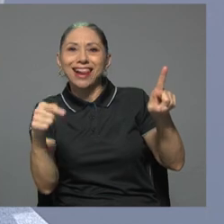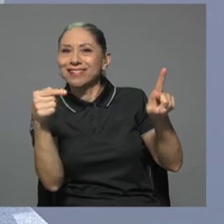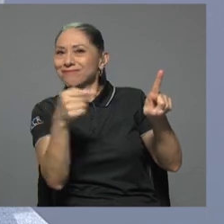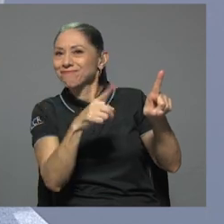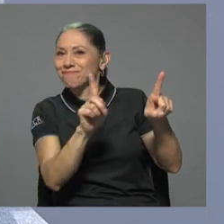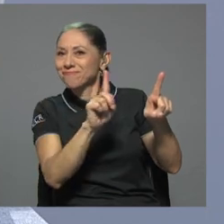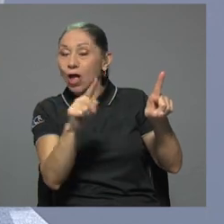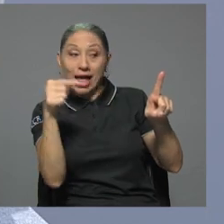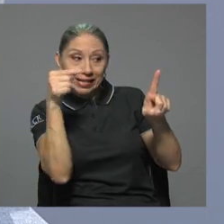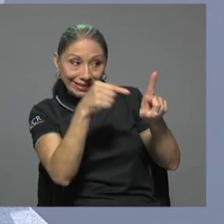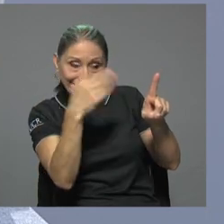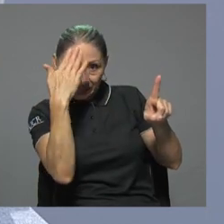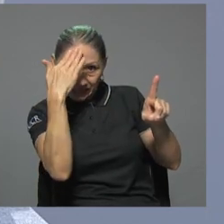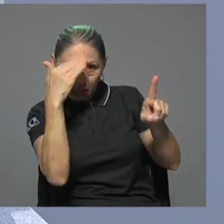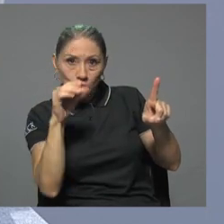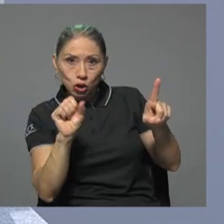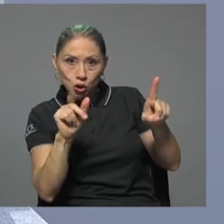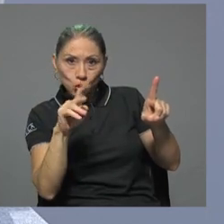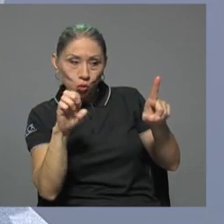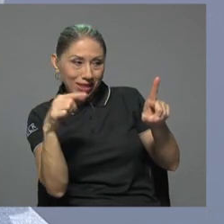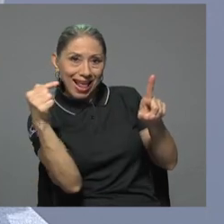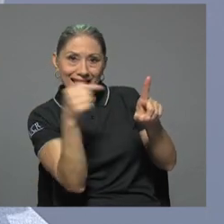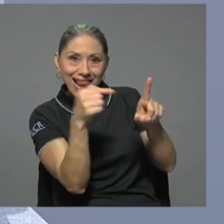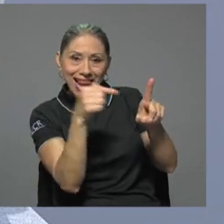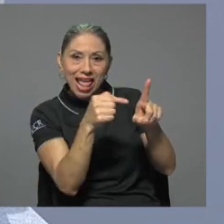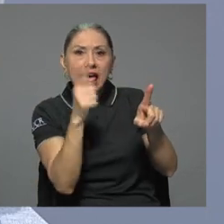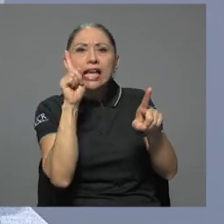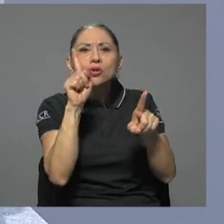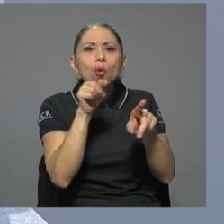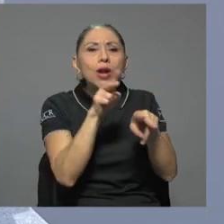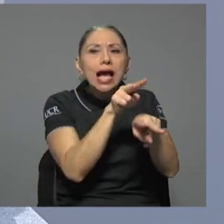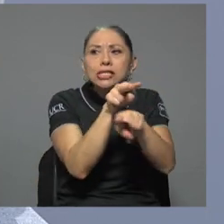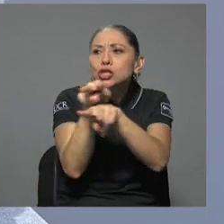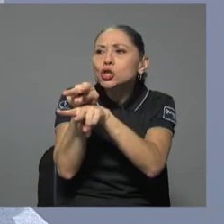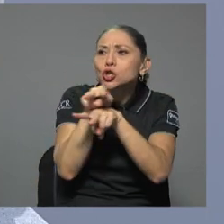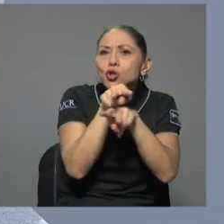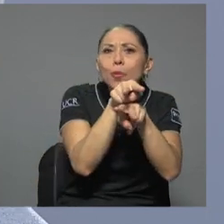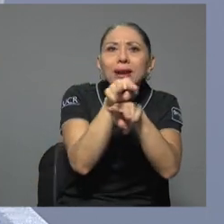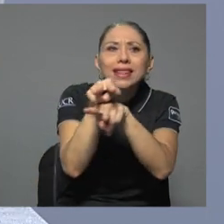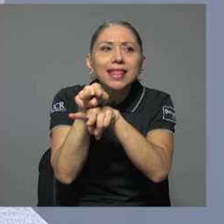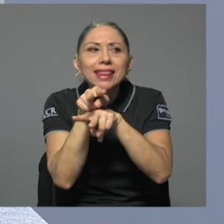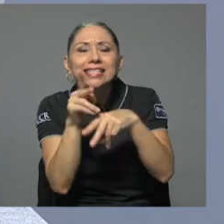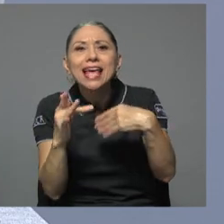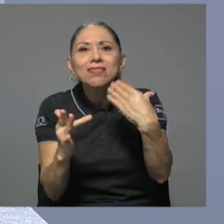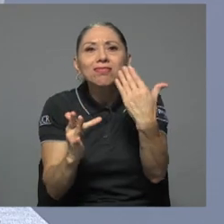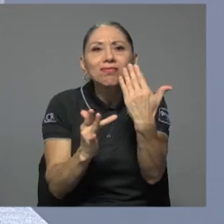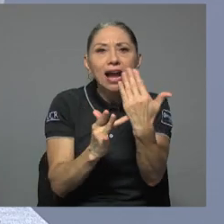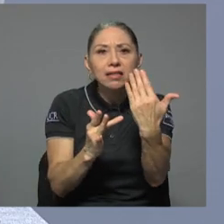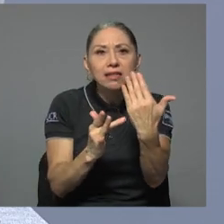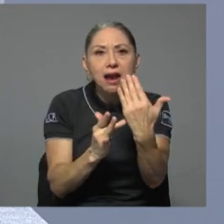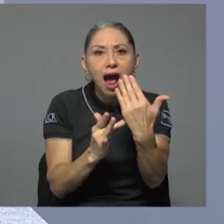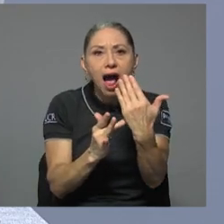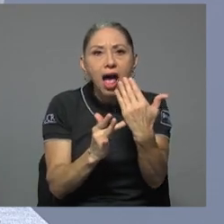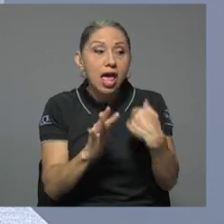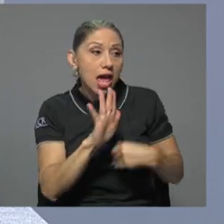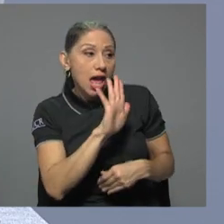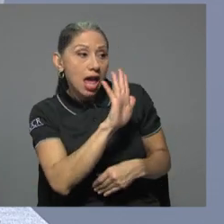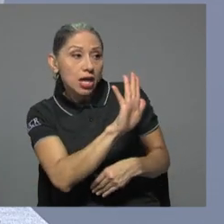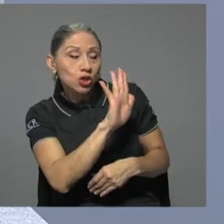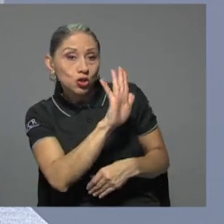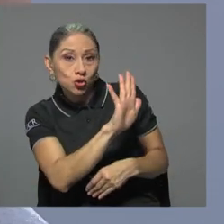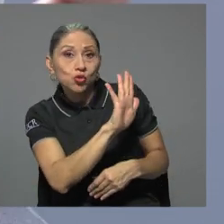es un 11 una superintendencia técnica absolutamente y que dentro de sugerencias una